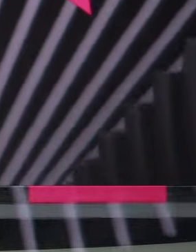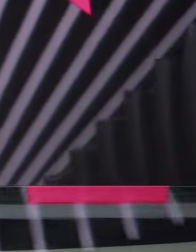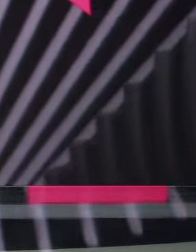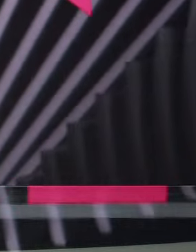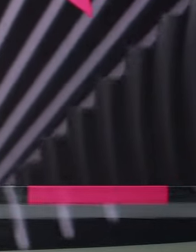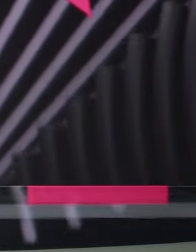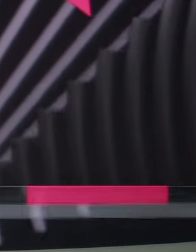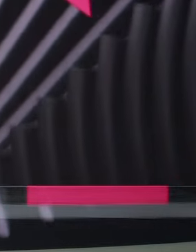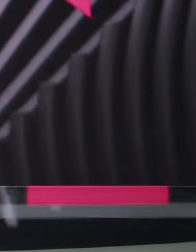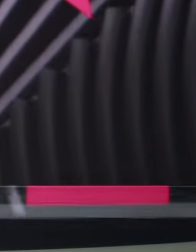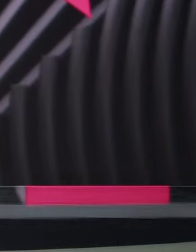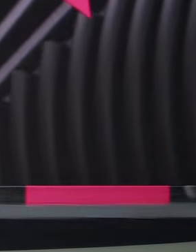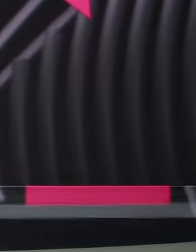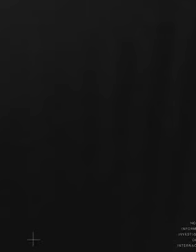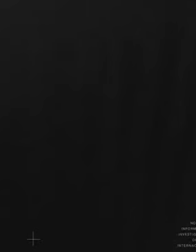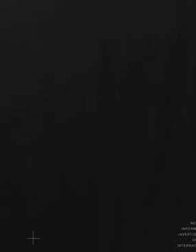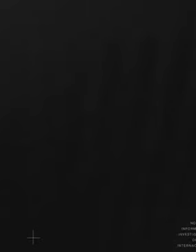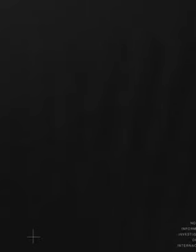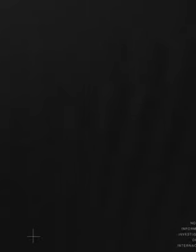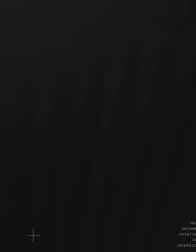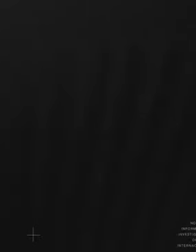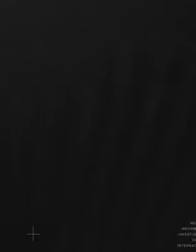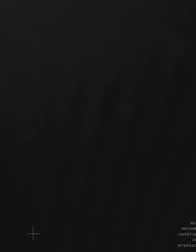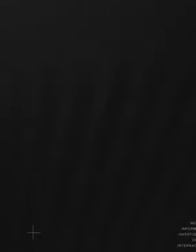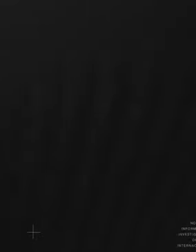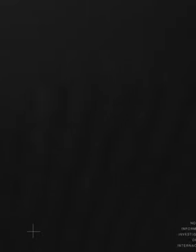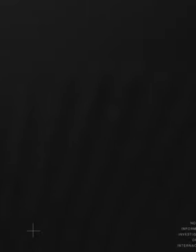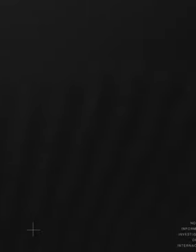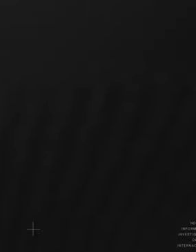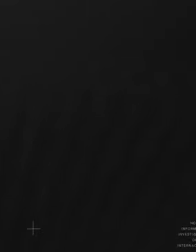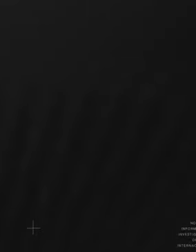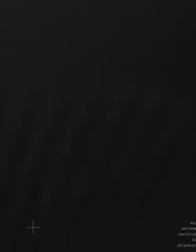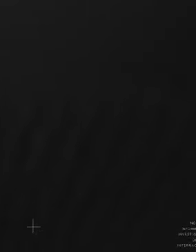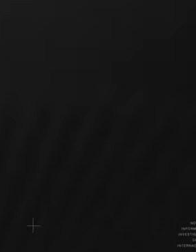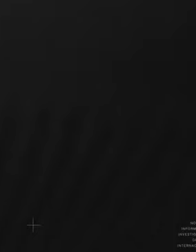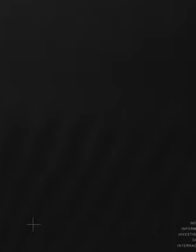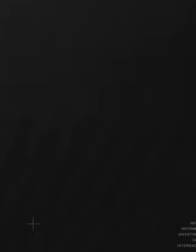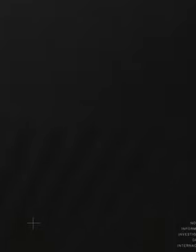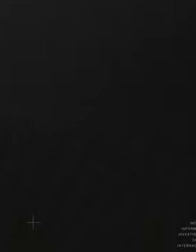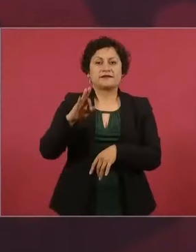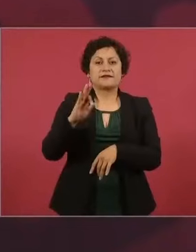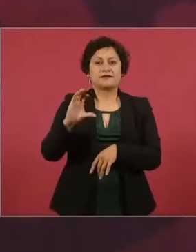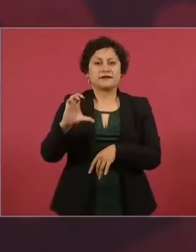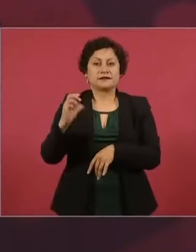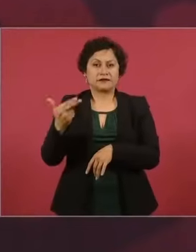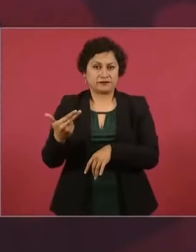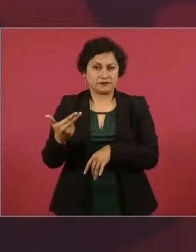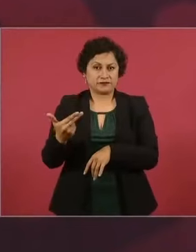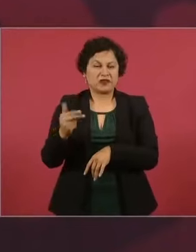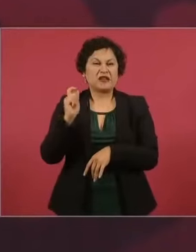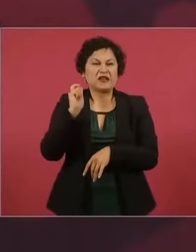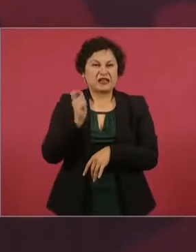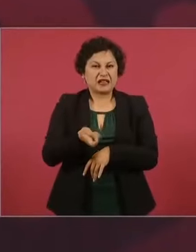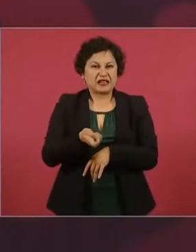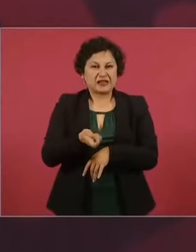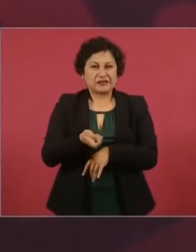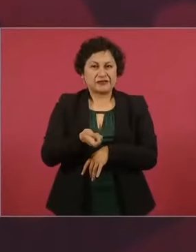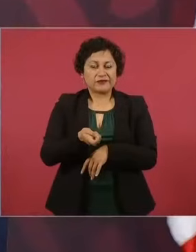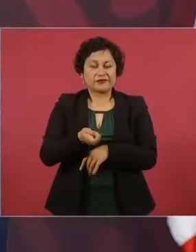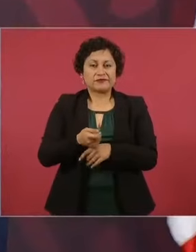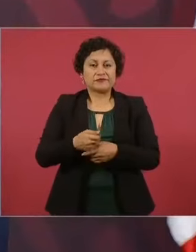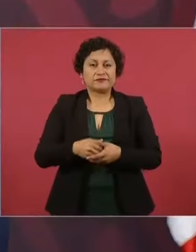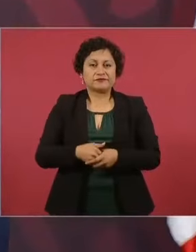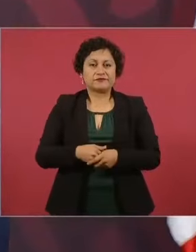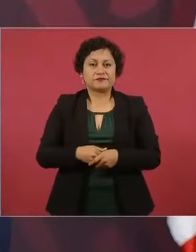captado saludando de beso a la diputada trans de morena Salma luévano hoy López Obrador se refirió a la diputada que saludó